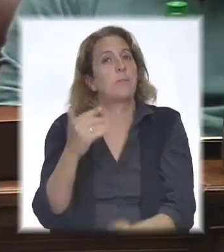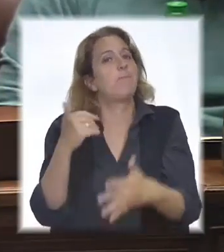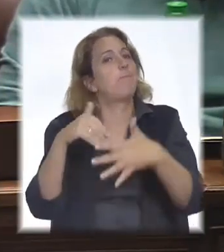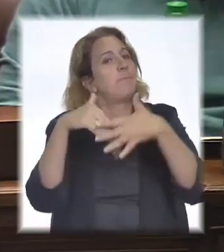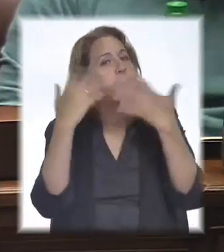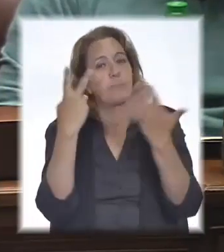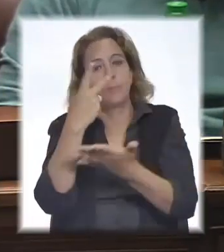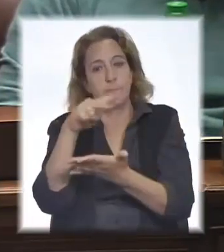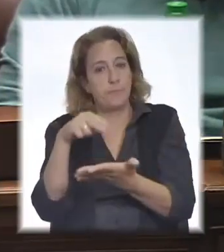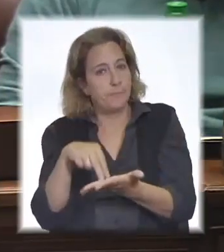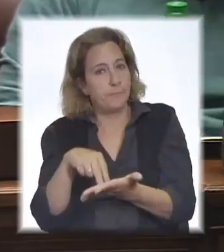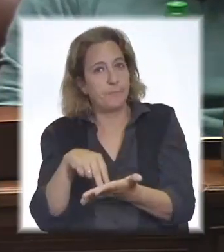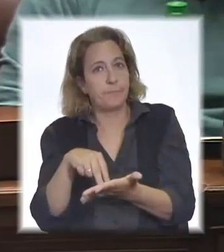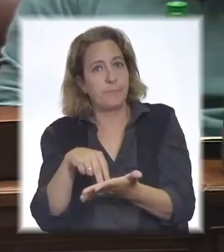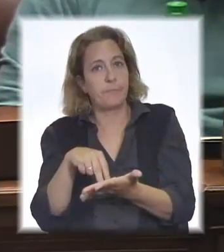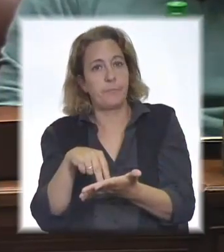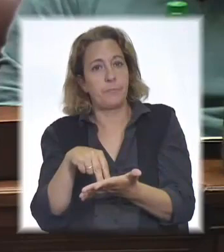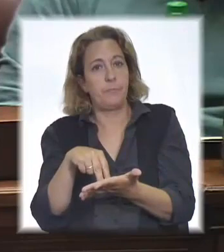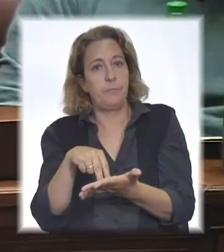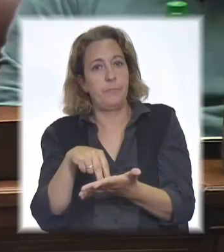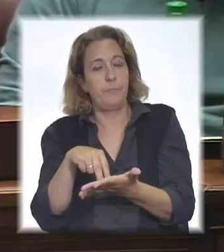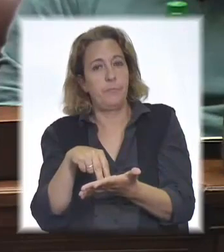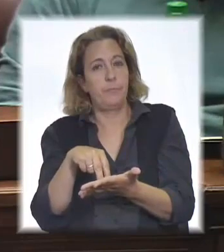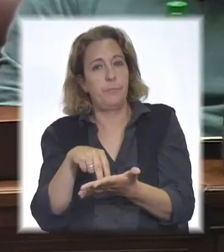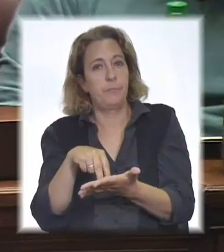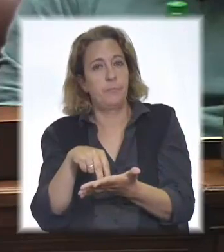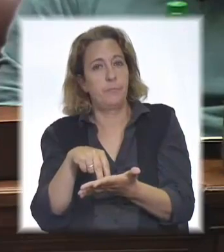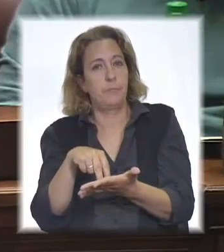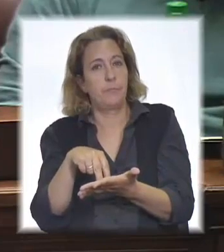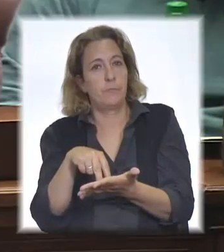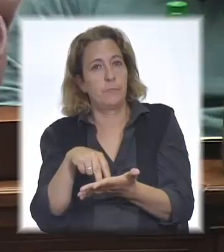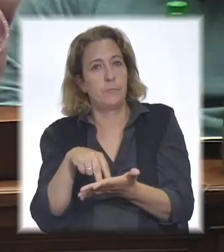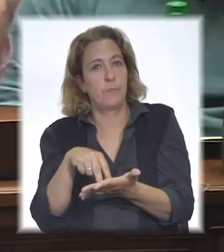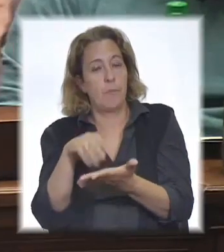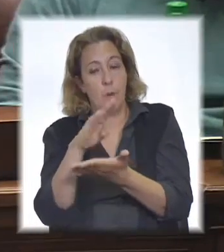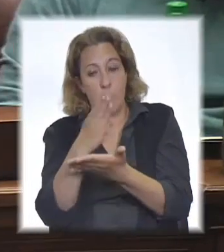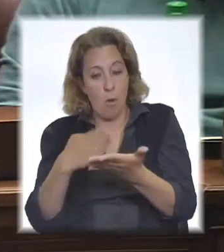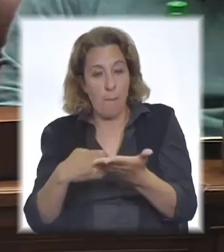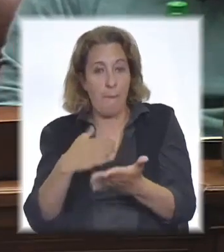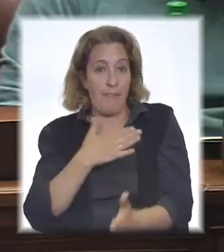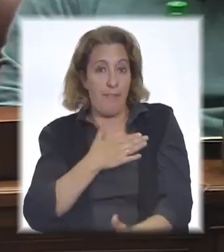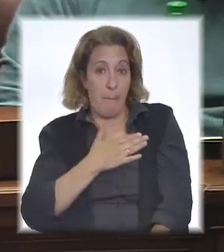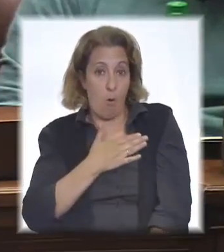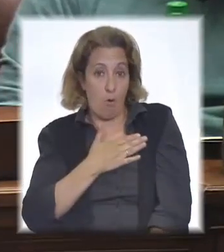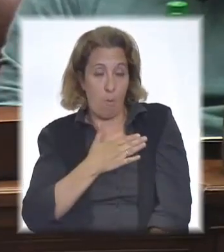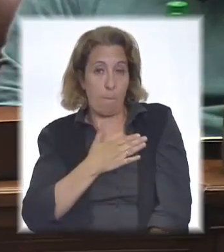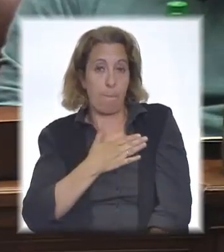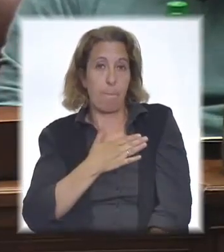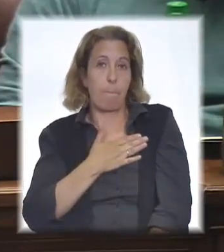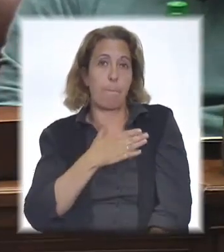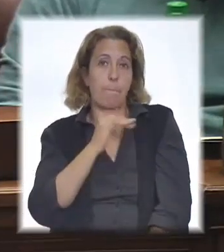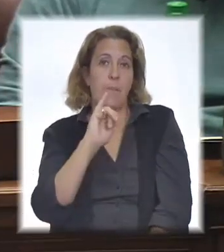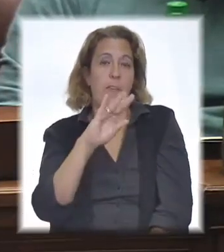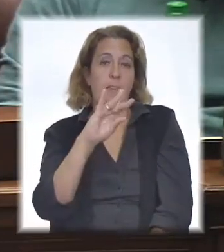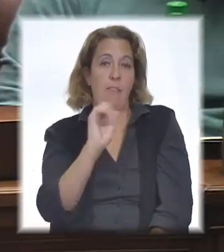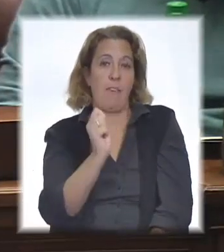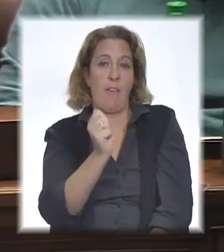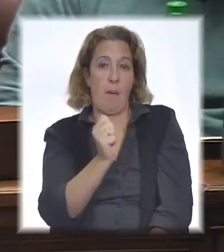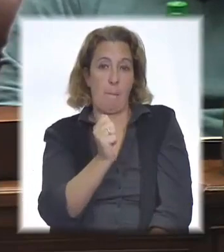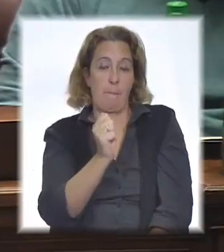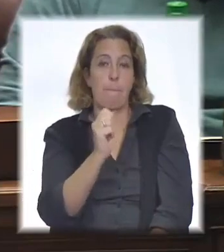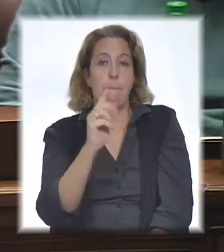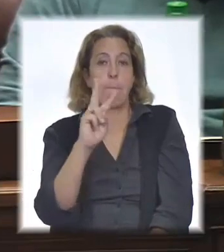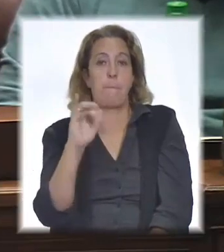haya leído digamos los poemas de amor de día vilariño